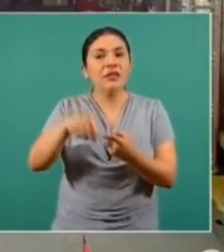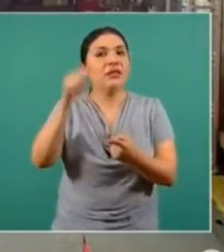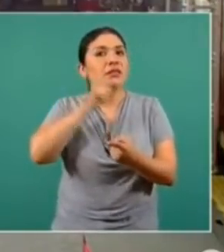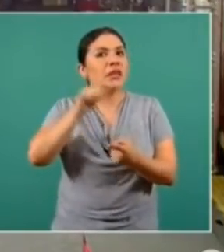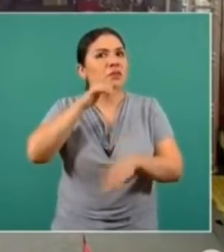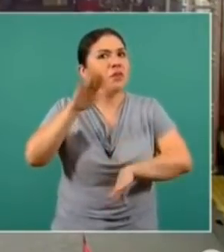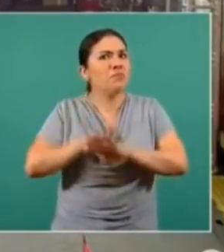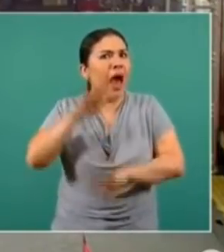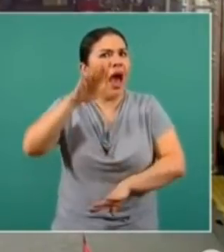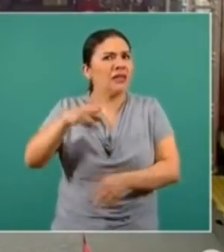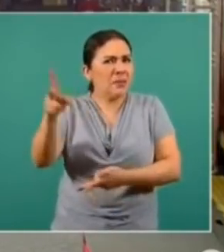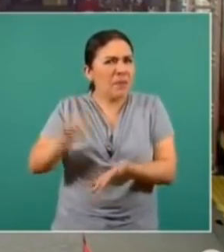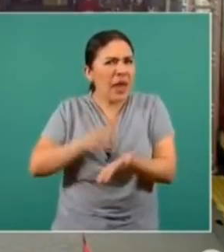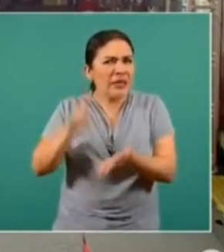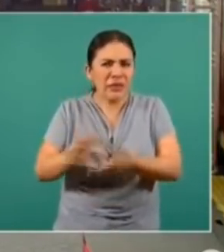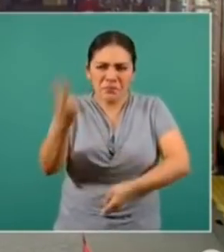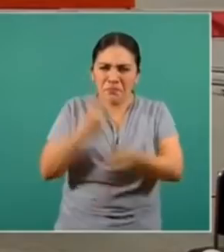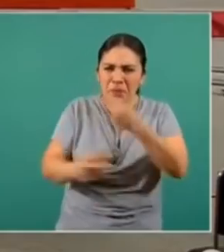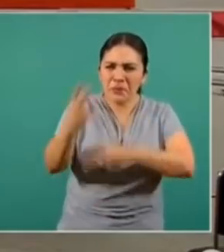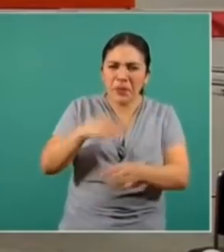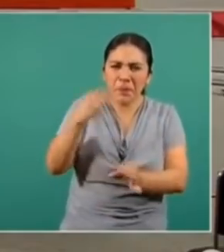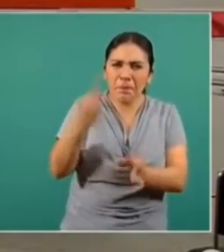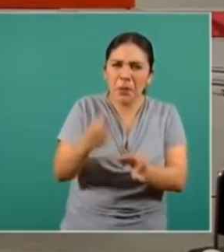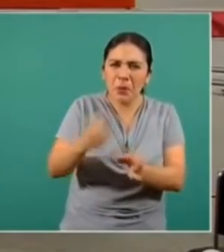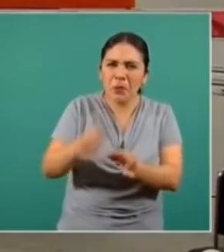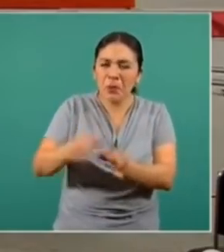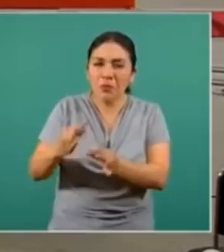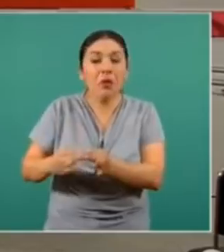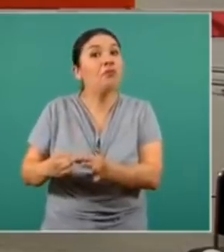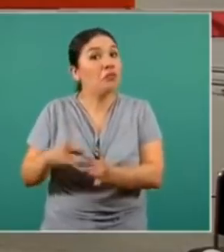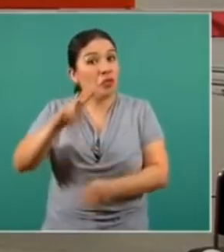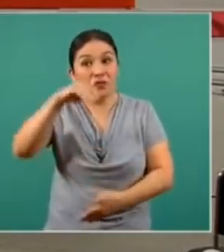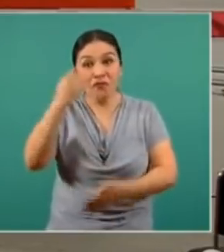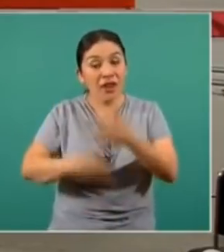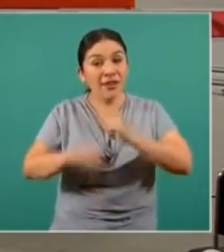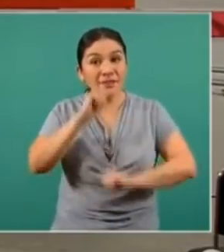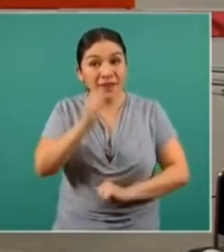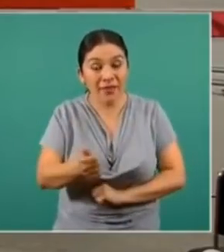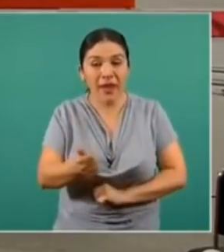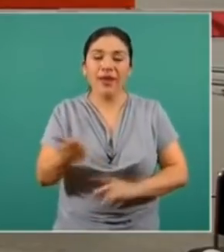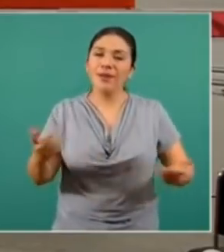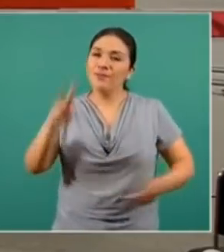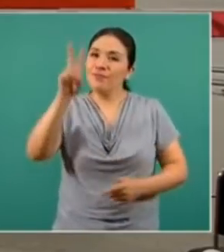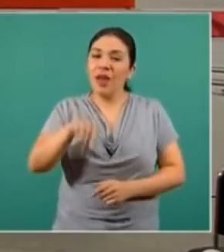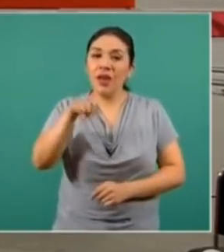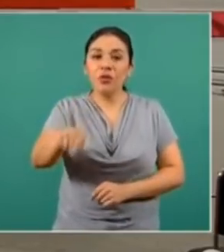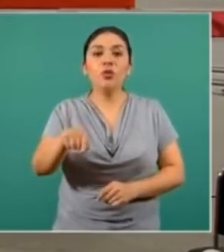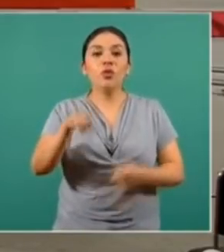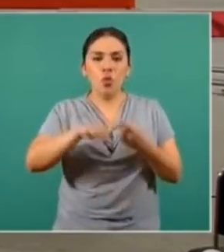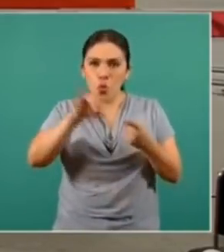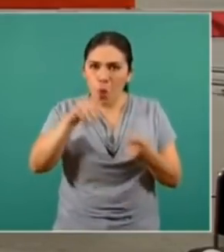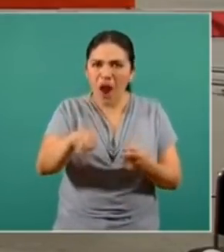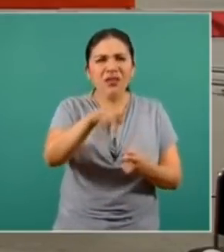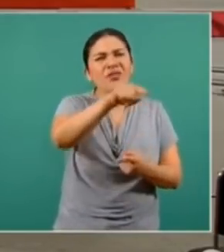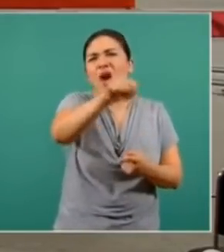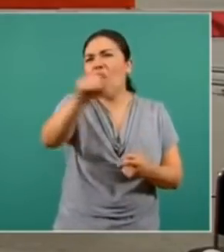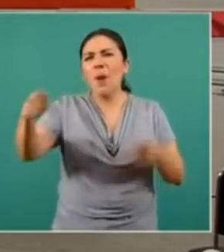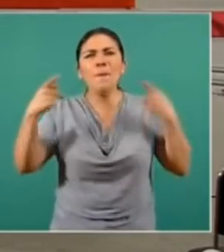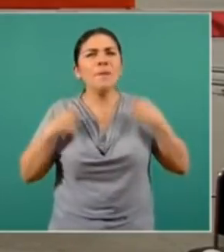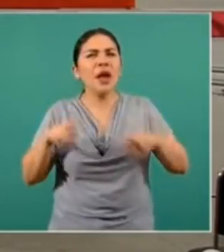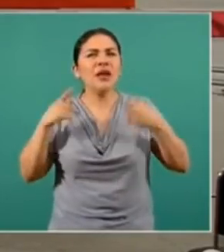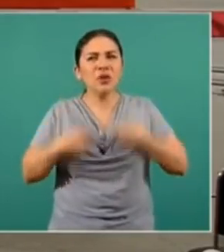tenido la mayor asistencia invariable, y me parece muy loable, no solo en el caso de Juan, todos quienes han